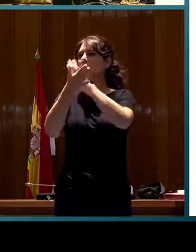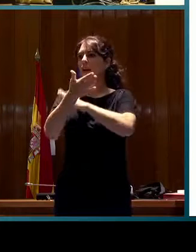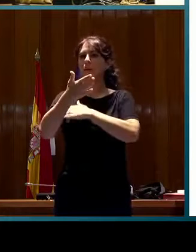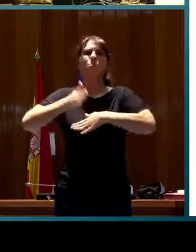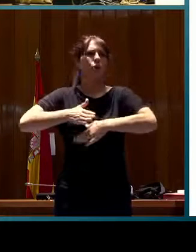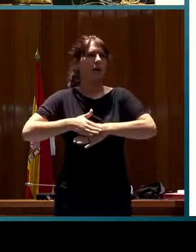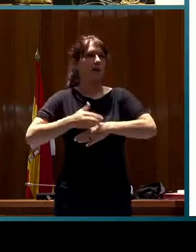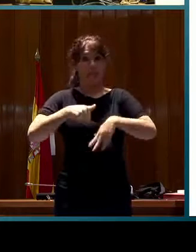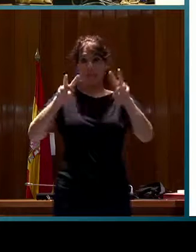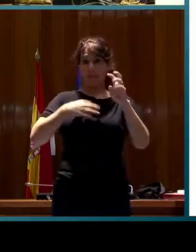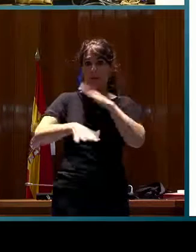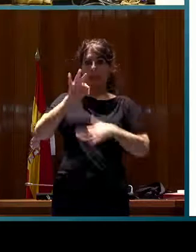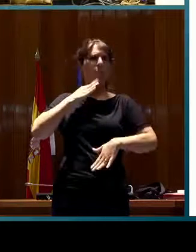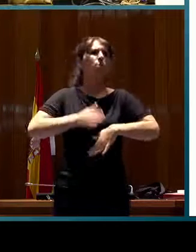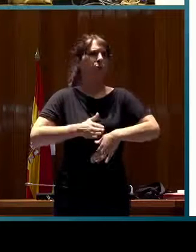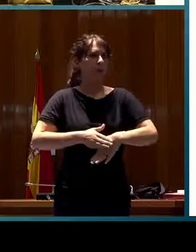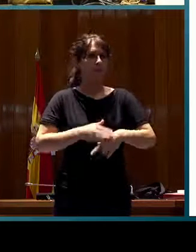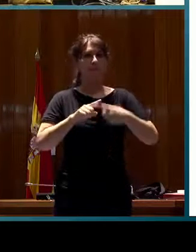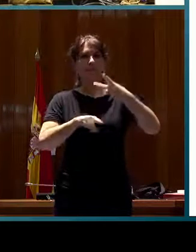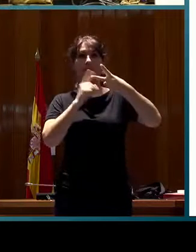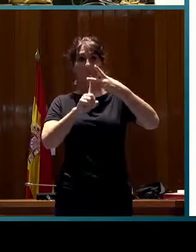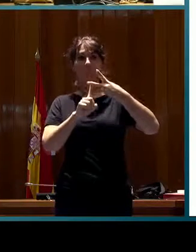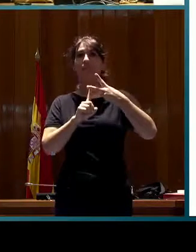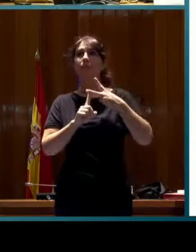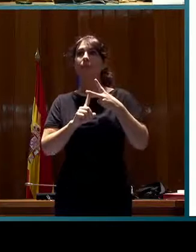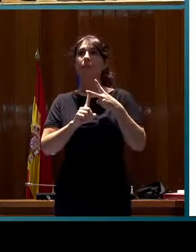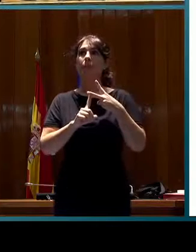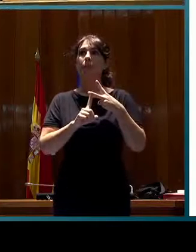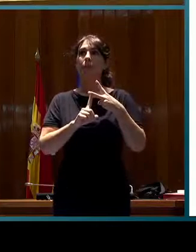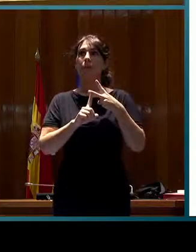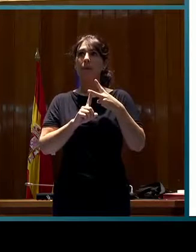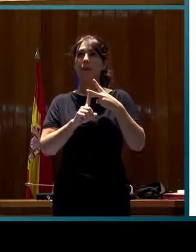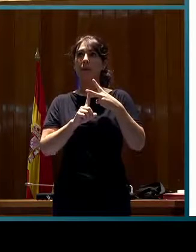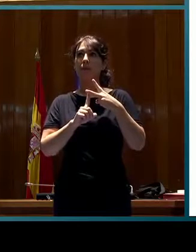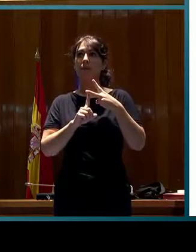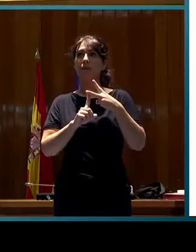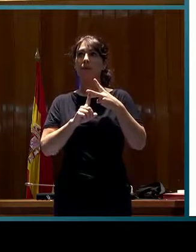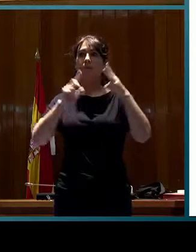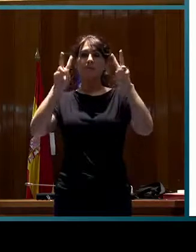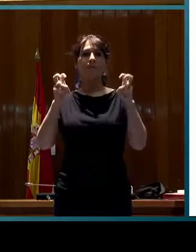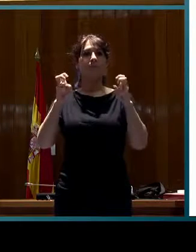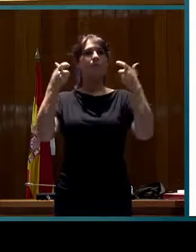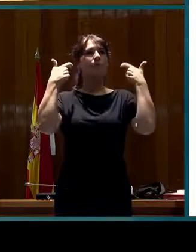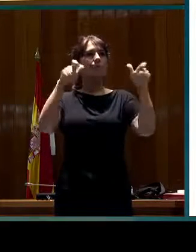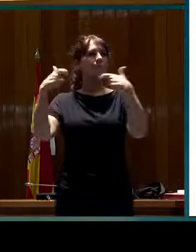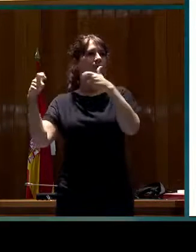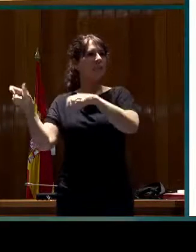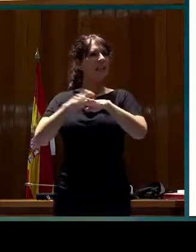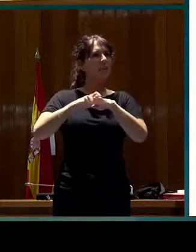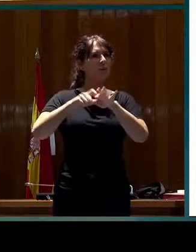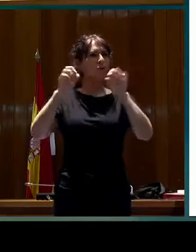elegido este tema. Luego nos adentraremos en la teoría de los géneros periodísticos